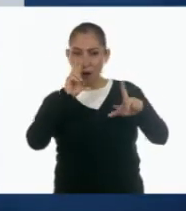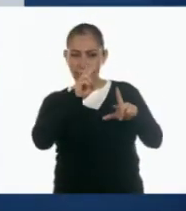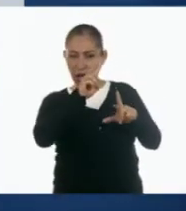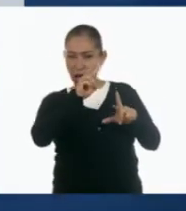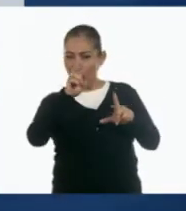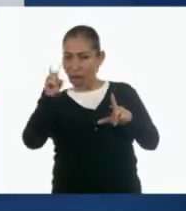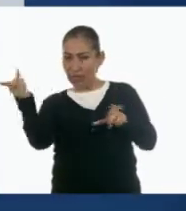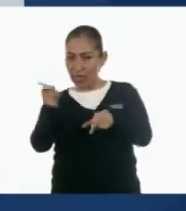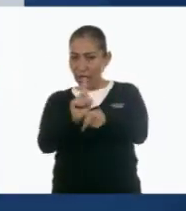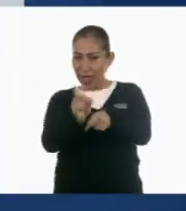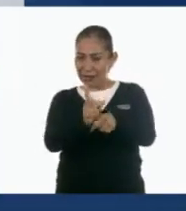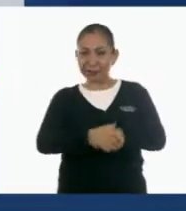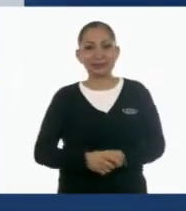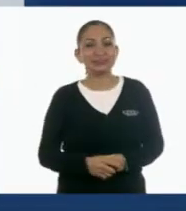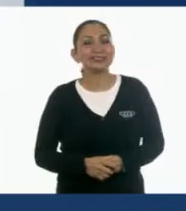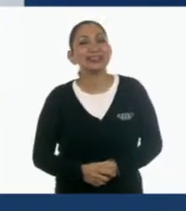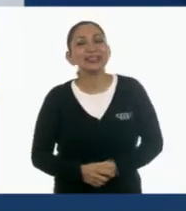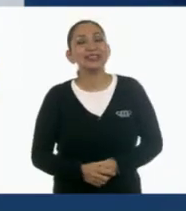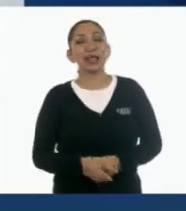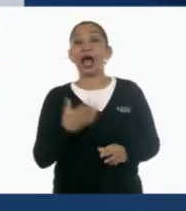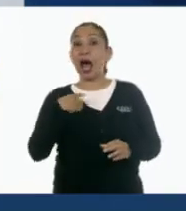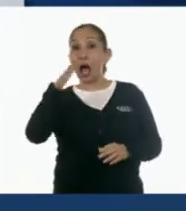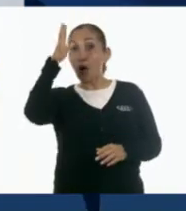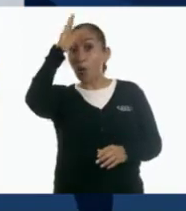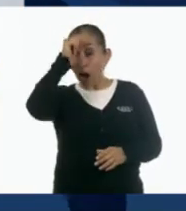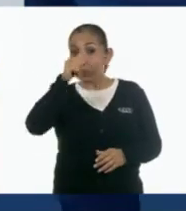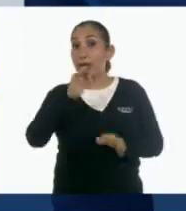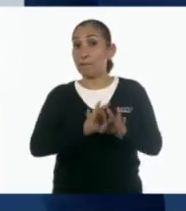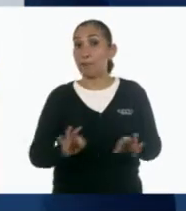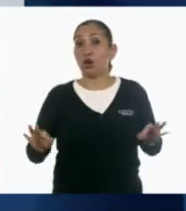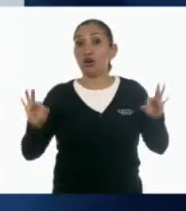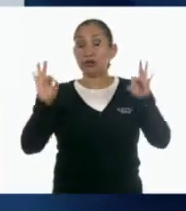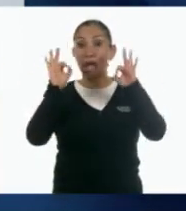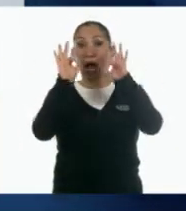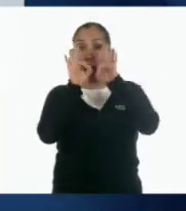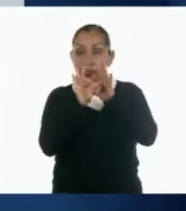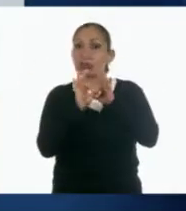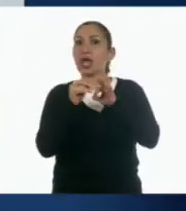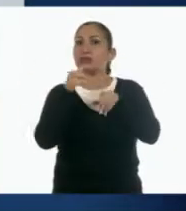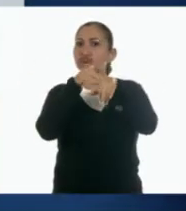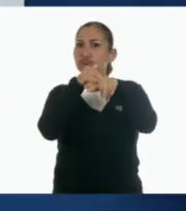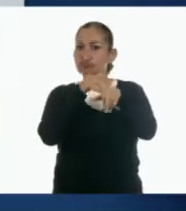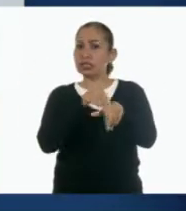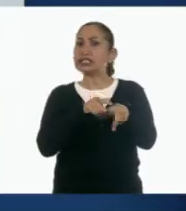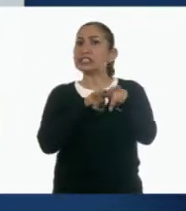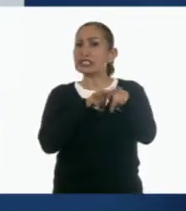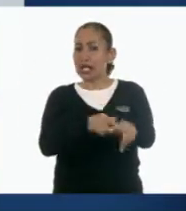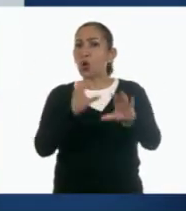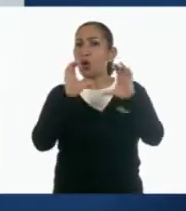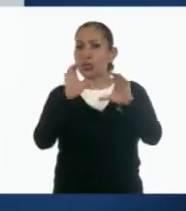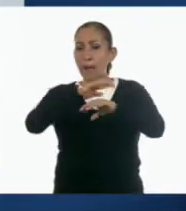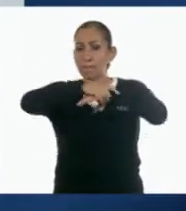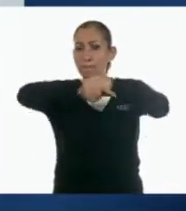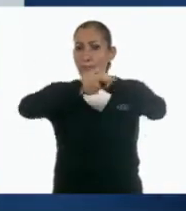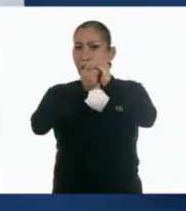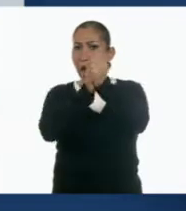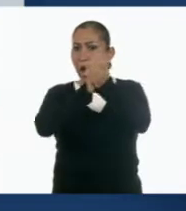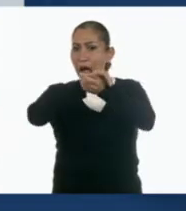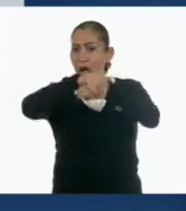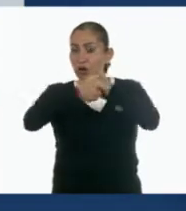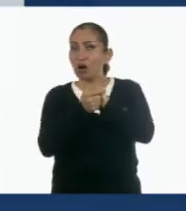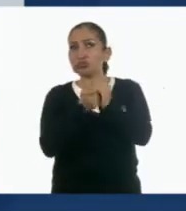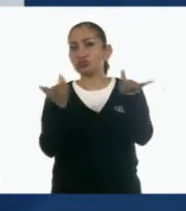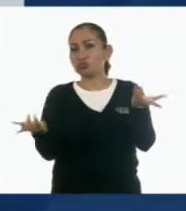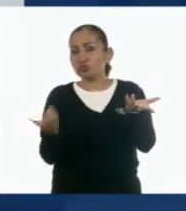ver todos los días. Recuerden que es importante seguir cuidándonos, lavándonos las manos por